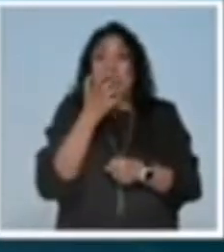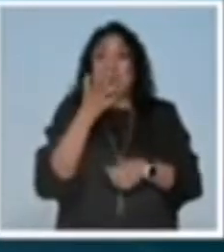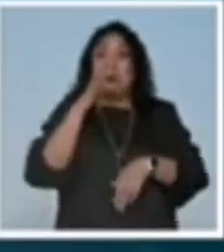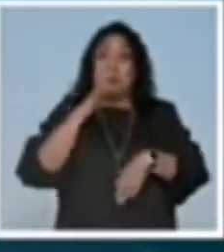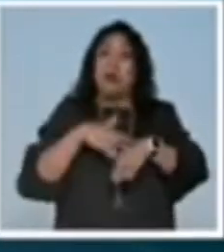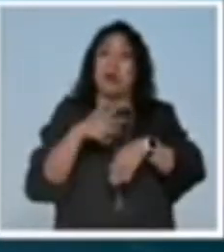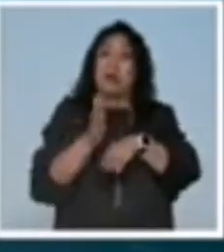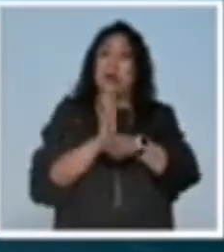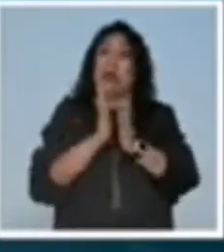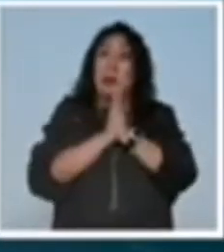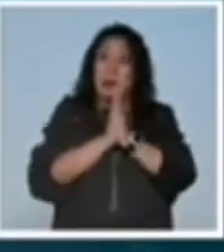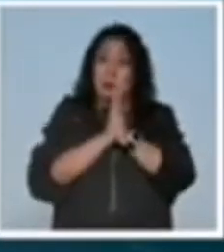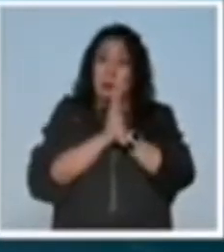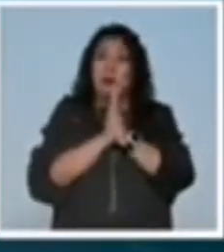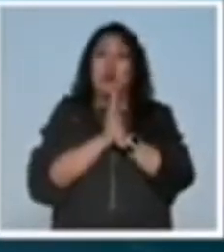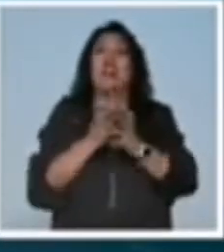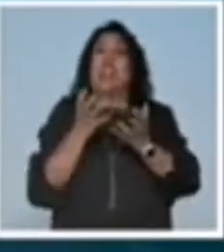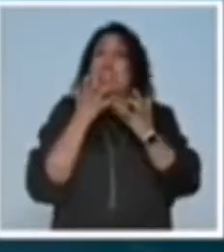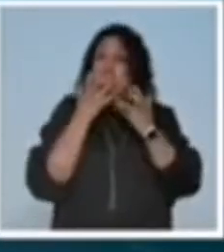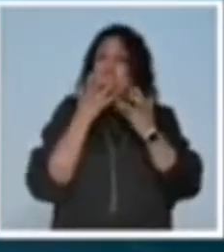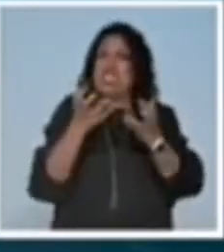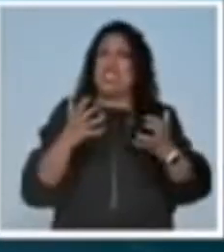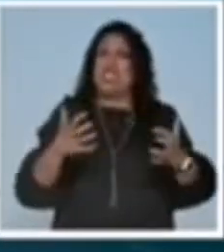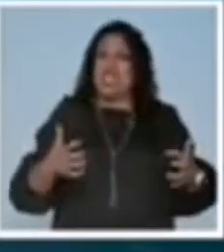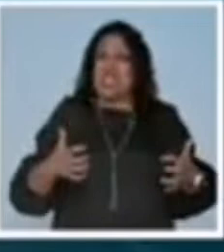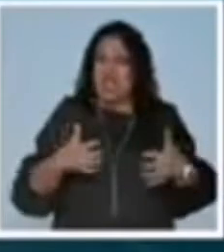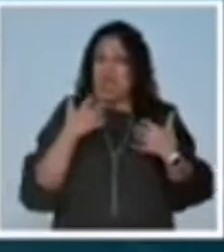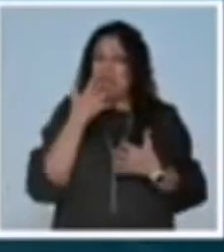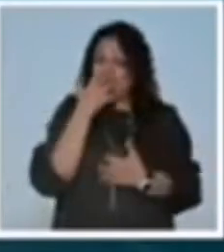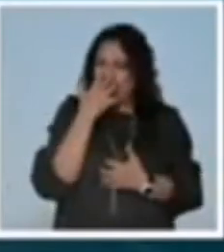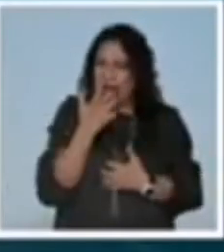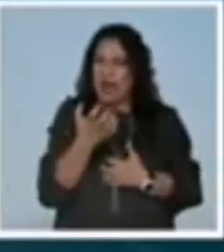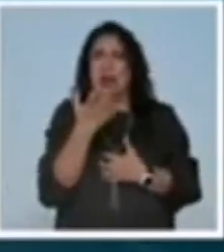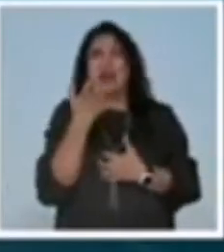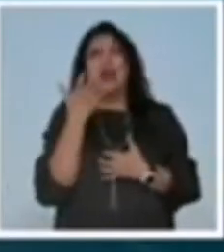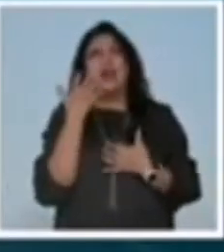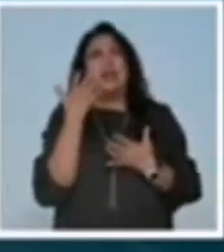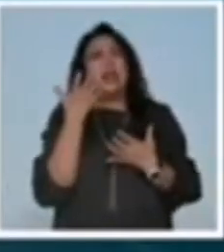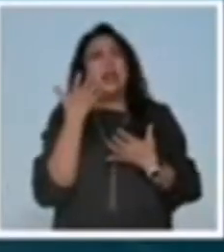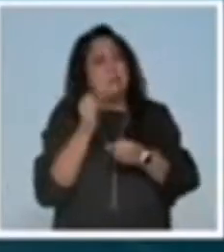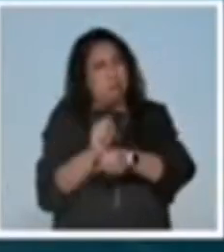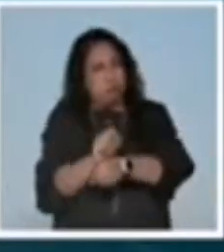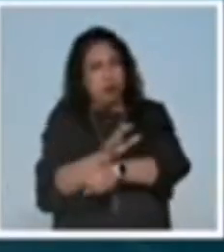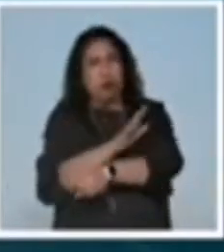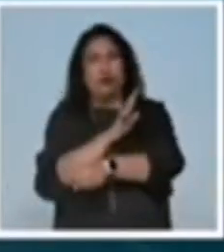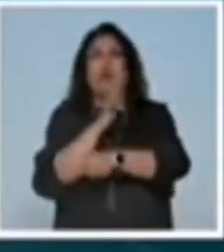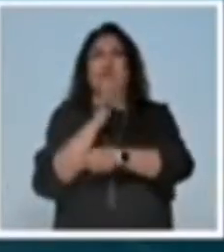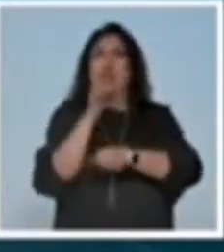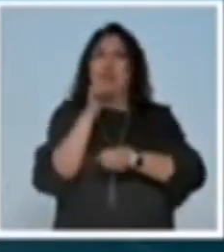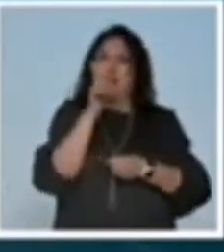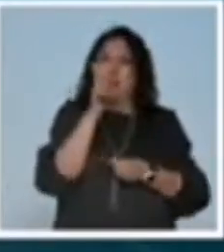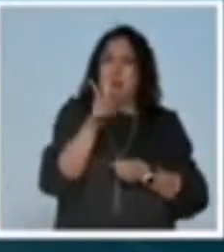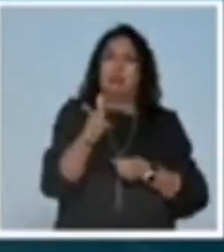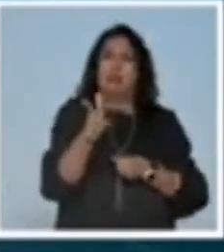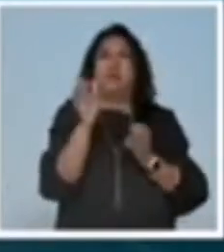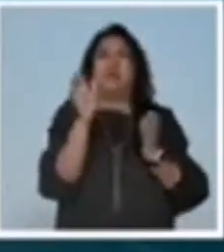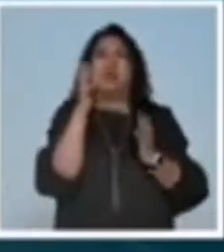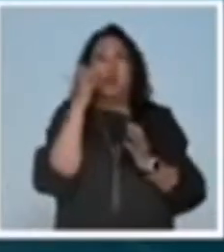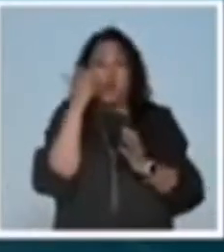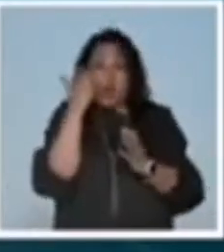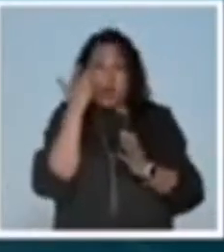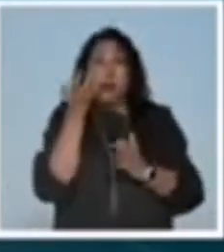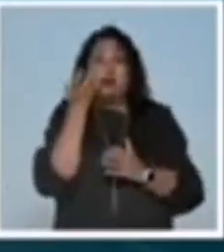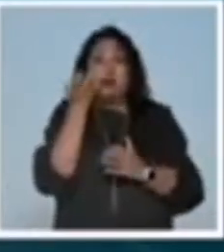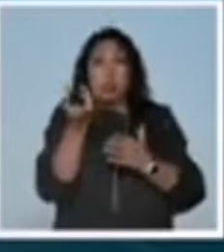más cine, por favor, y lo gritamos con coraje, con mucha emoción, mucho espíritu,